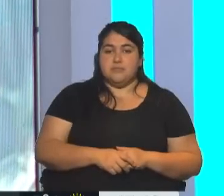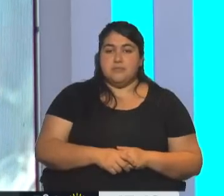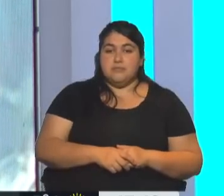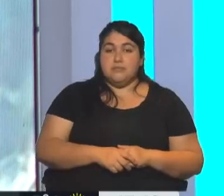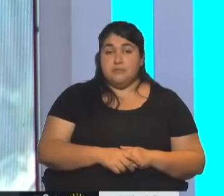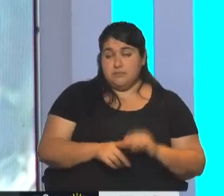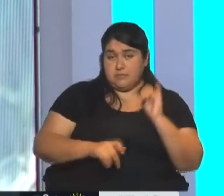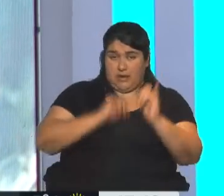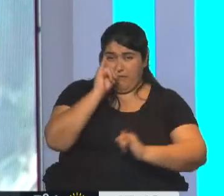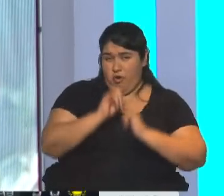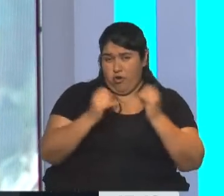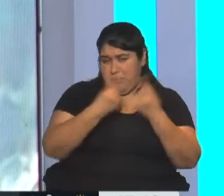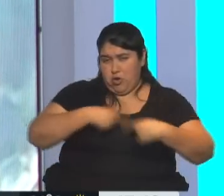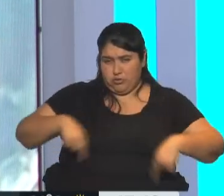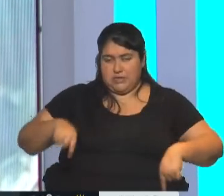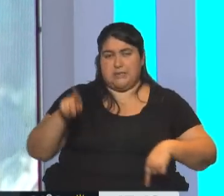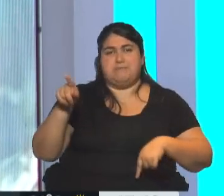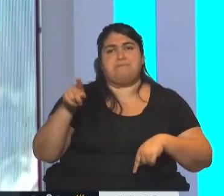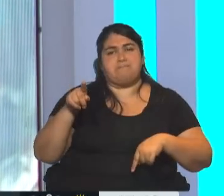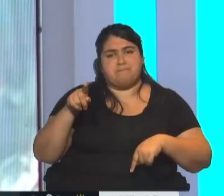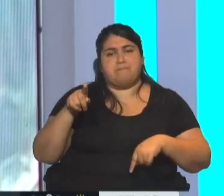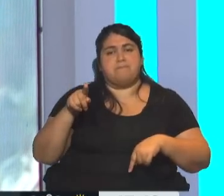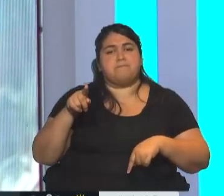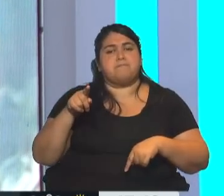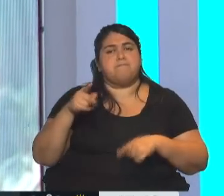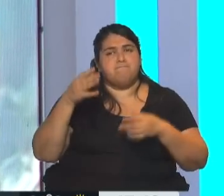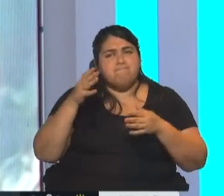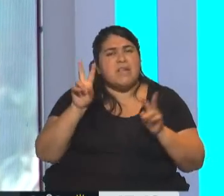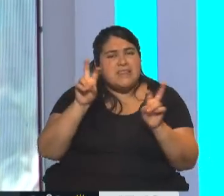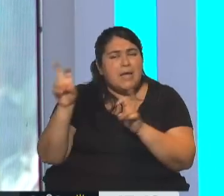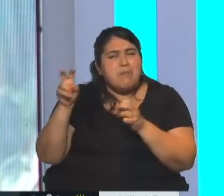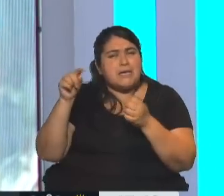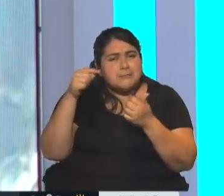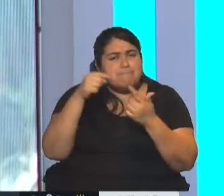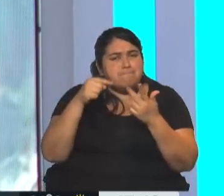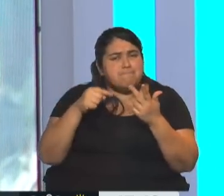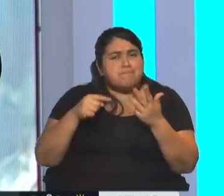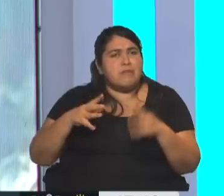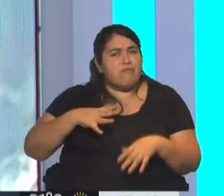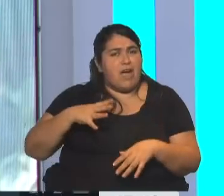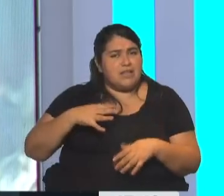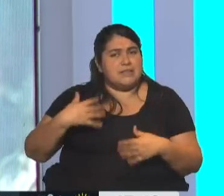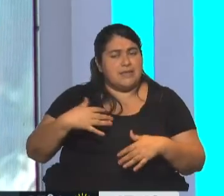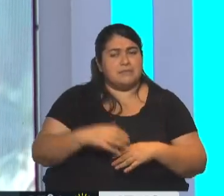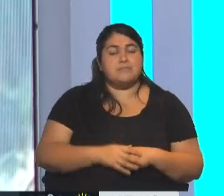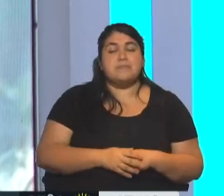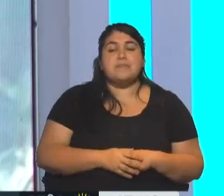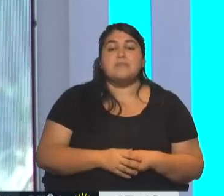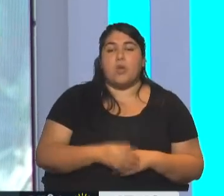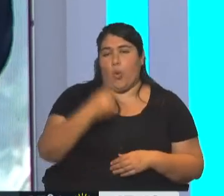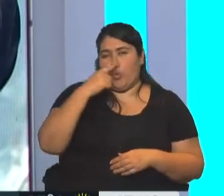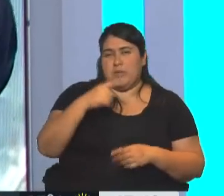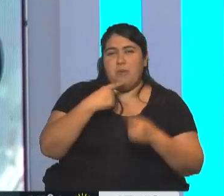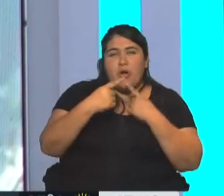Y en el informe, entre otras cuestiones, allí hacíamos hincapié en las asignaturas pendientes del gobierno de Boric. Tenemos una última